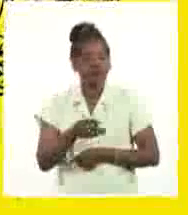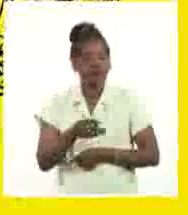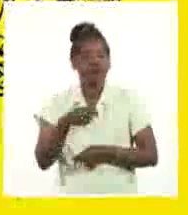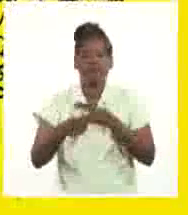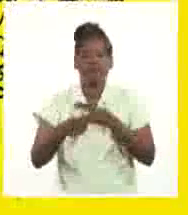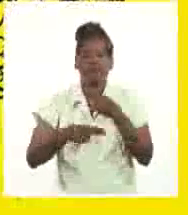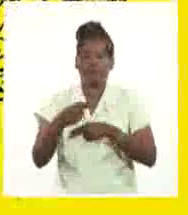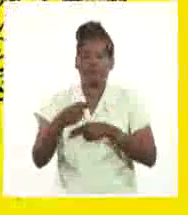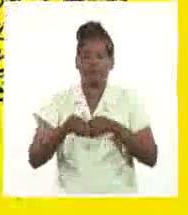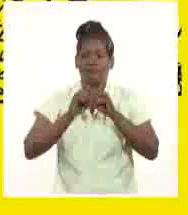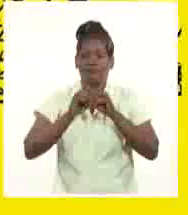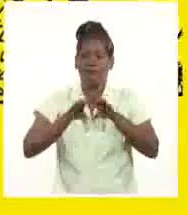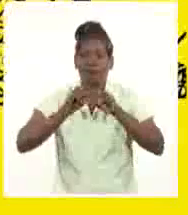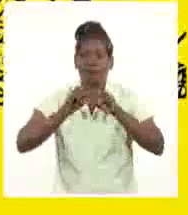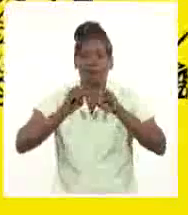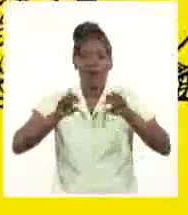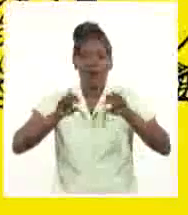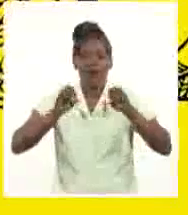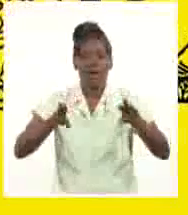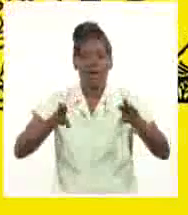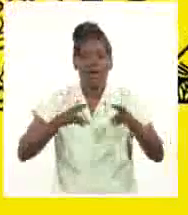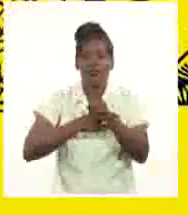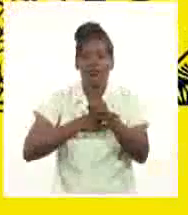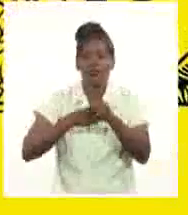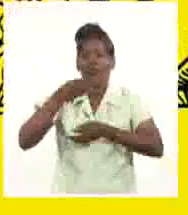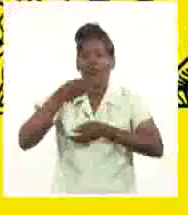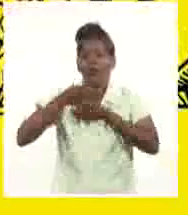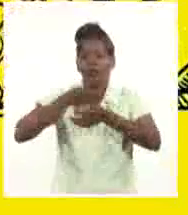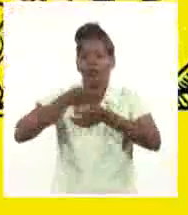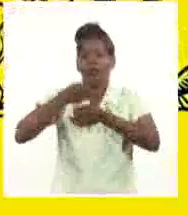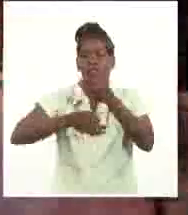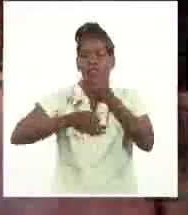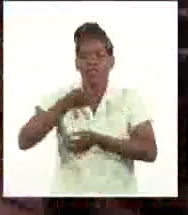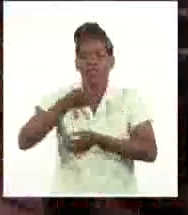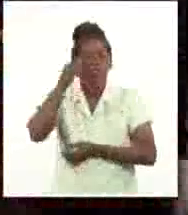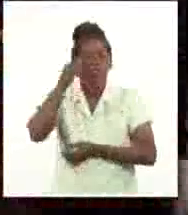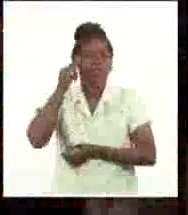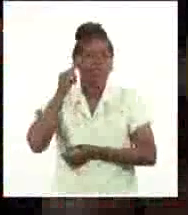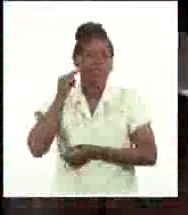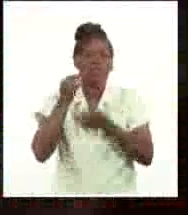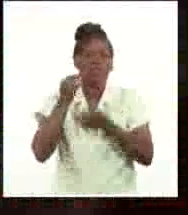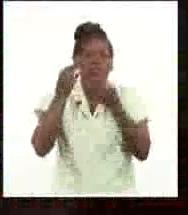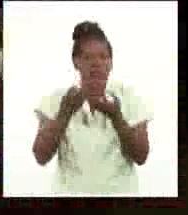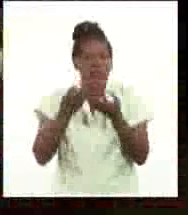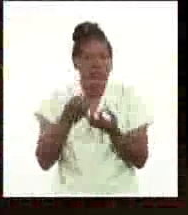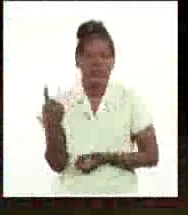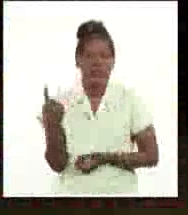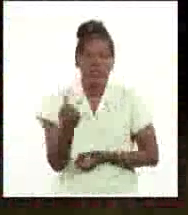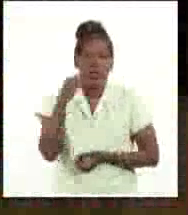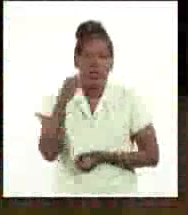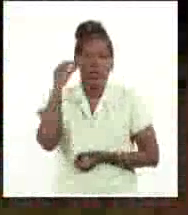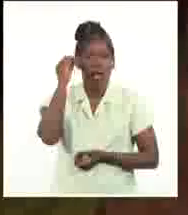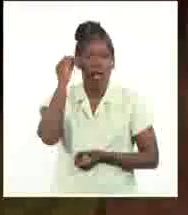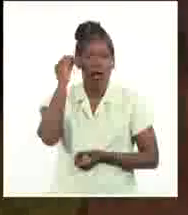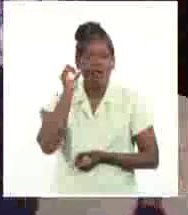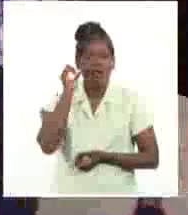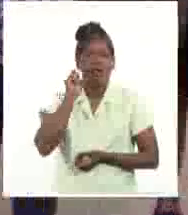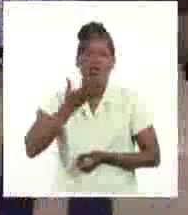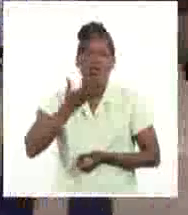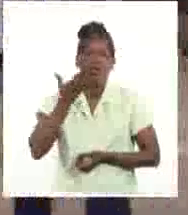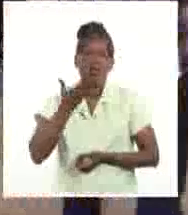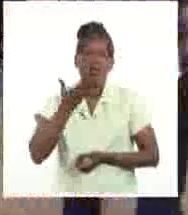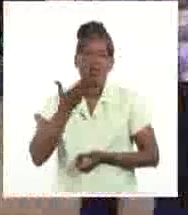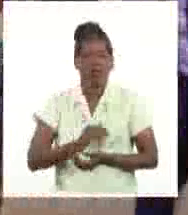ha potenciado el microrrelato durante más de una década como una expresión muy necesaria y válida en el contexto de la narrativa